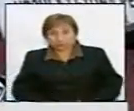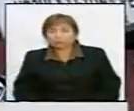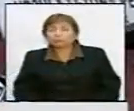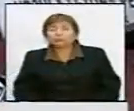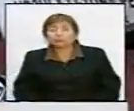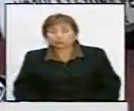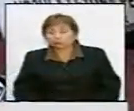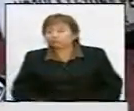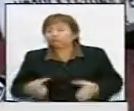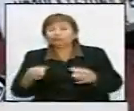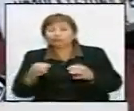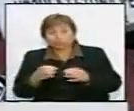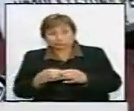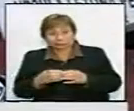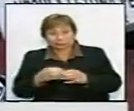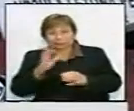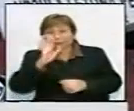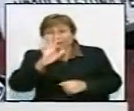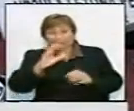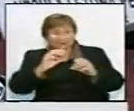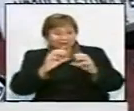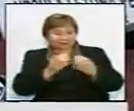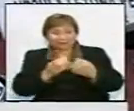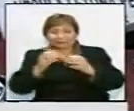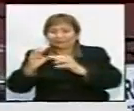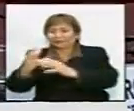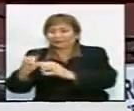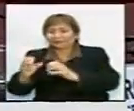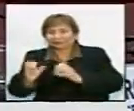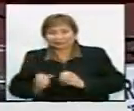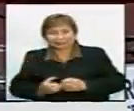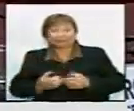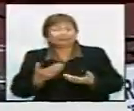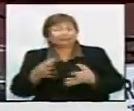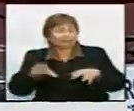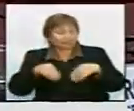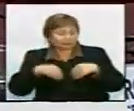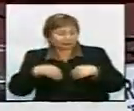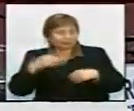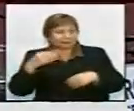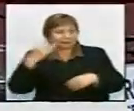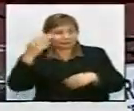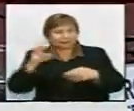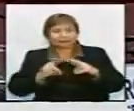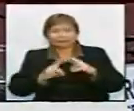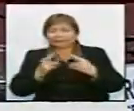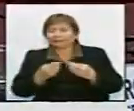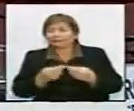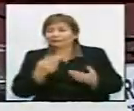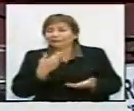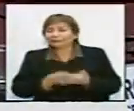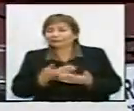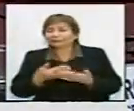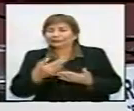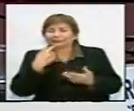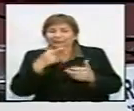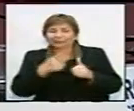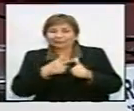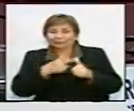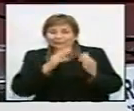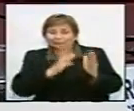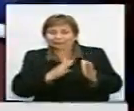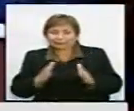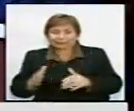planteó la conformación de 5 grupos de trabajo, los que serán analizados y aprobados en la próxima reunión. Estos son